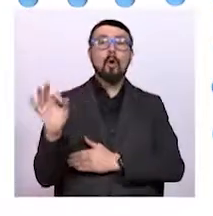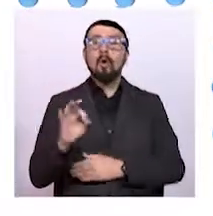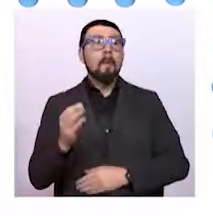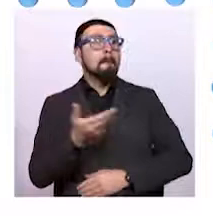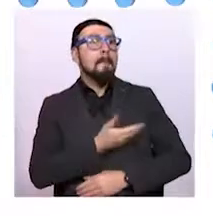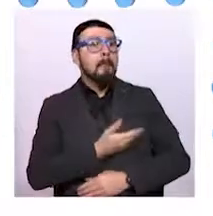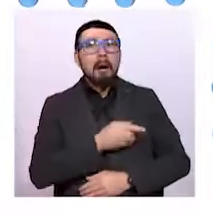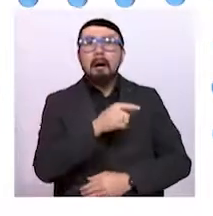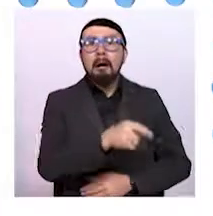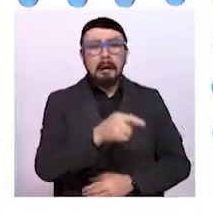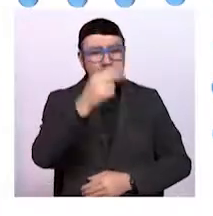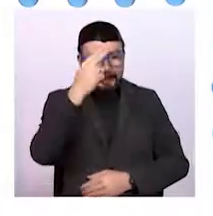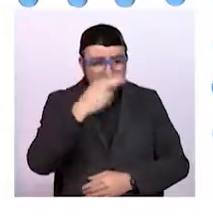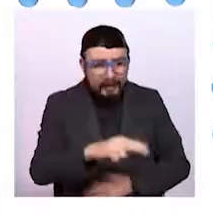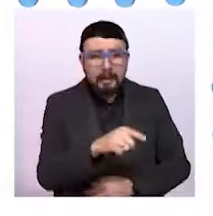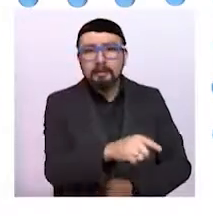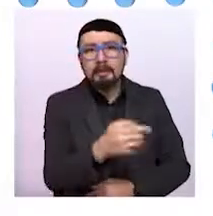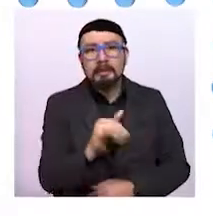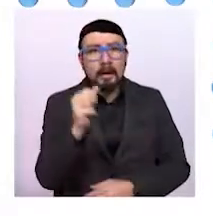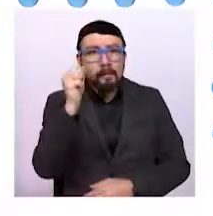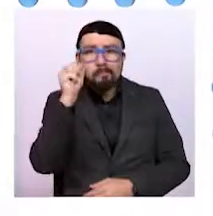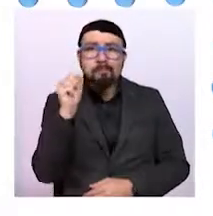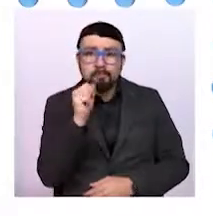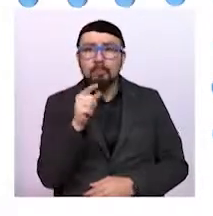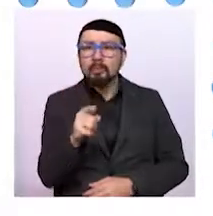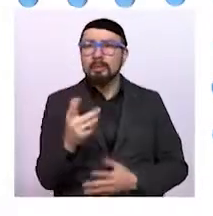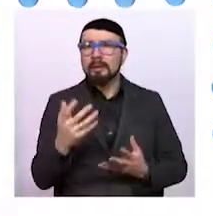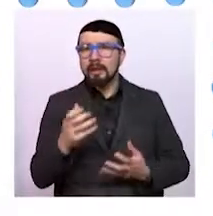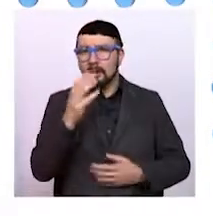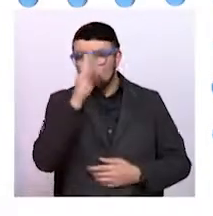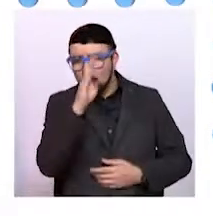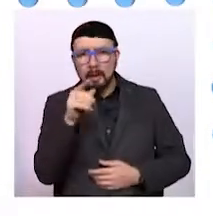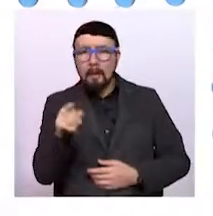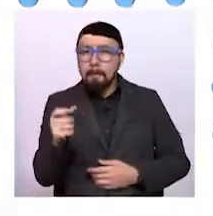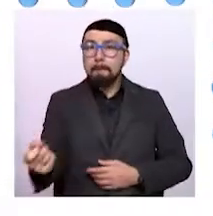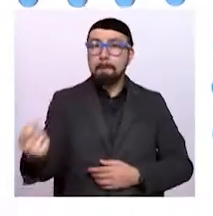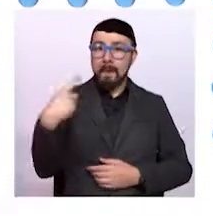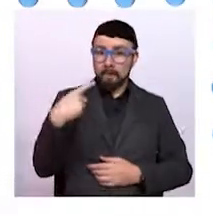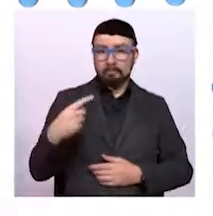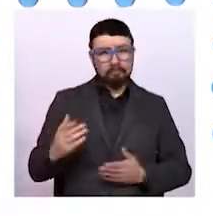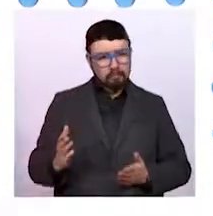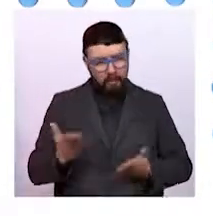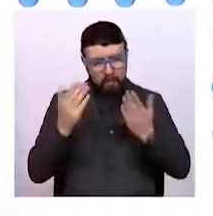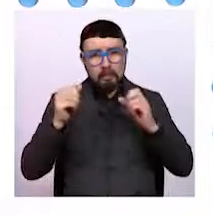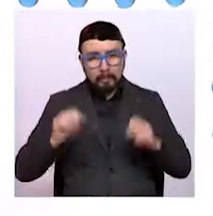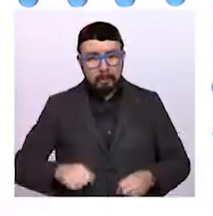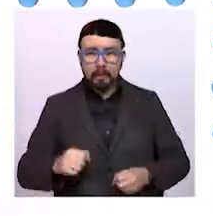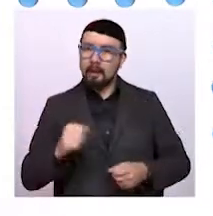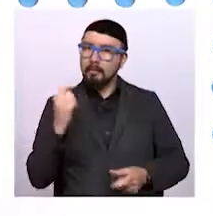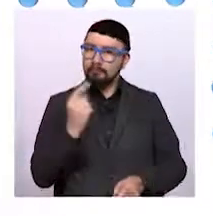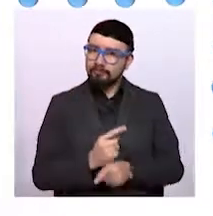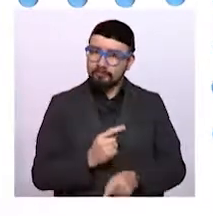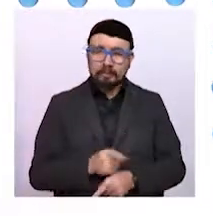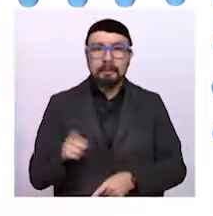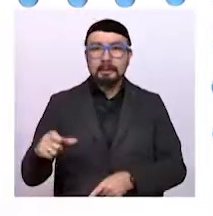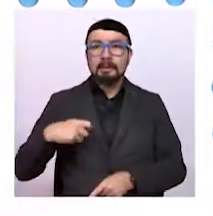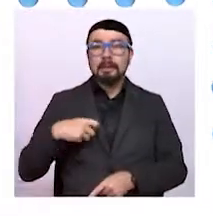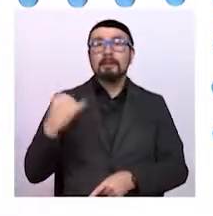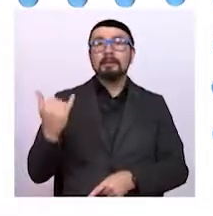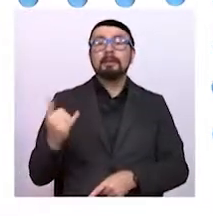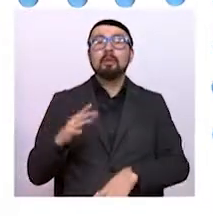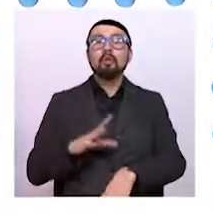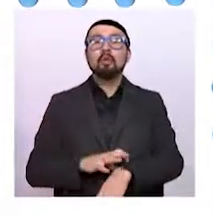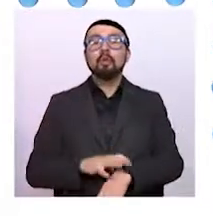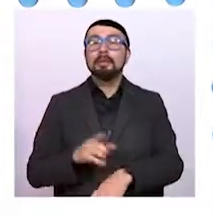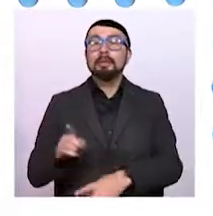hija que ya está embarazada si tienen preguntas vía web aprovechemos hoy que tenemos a la doctora que es especialista en